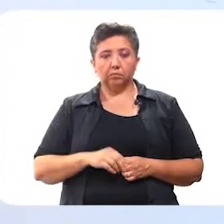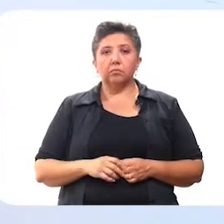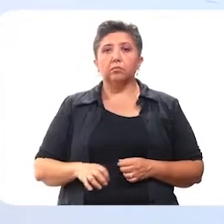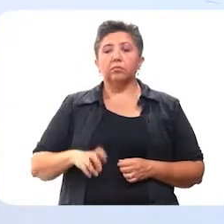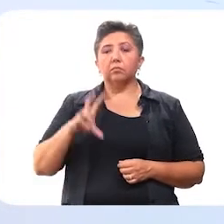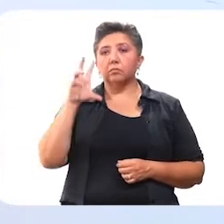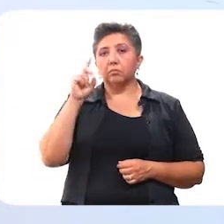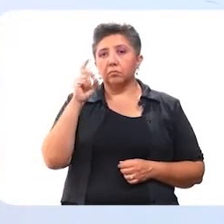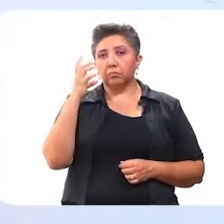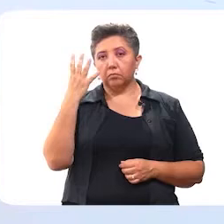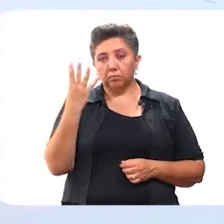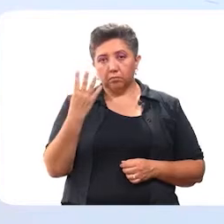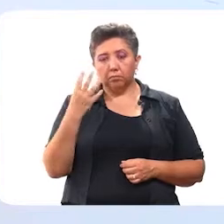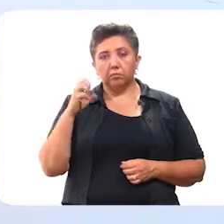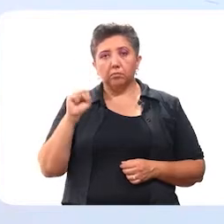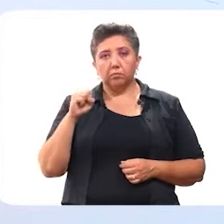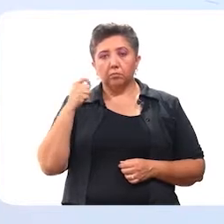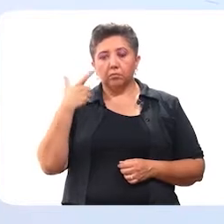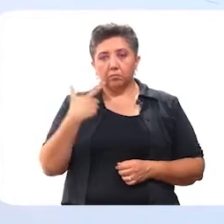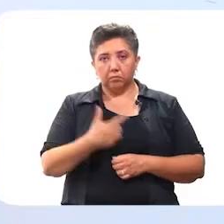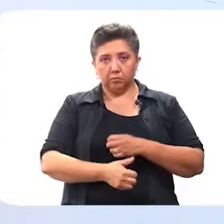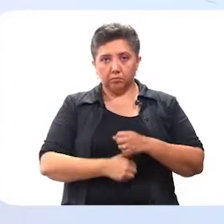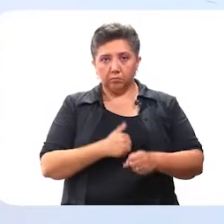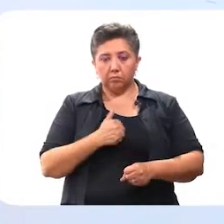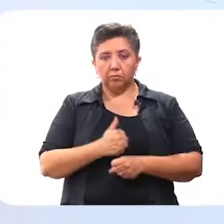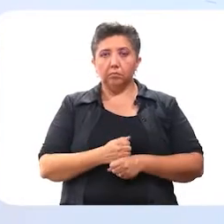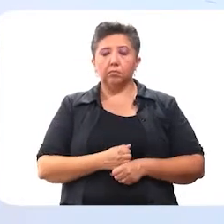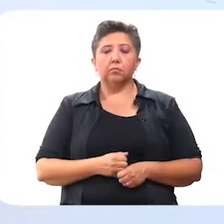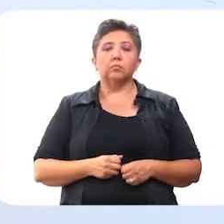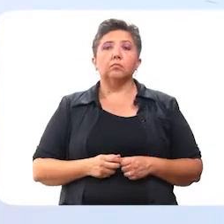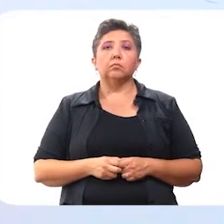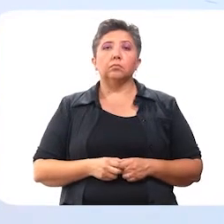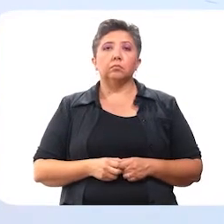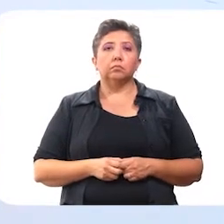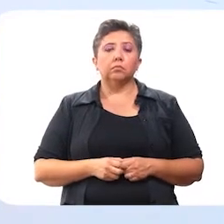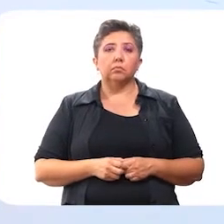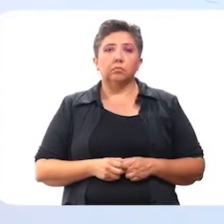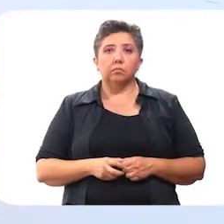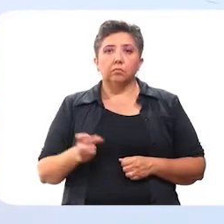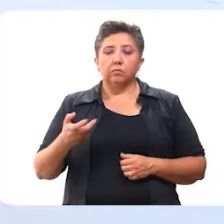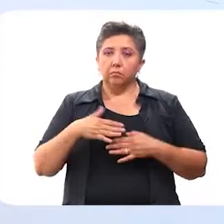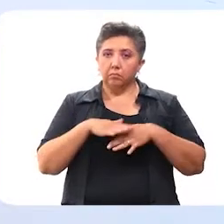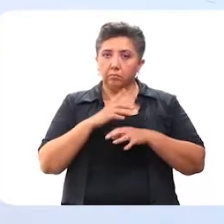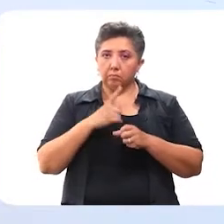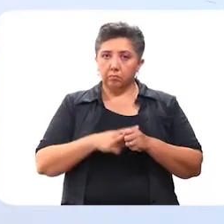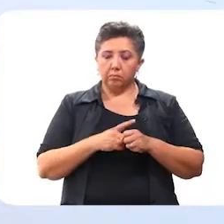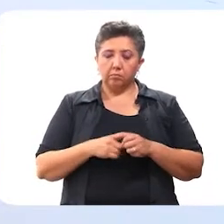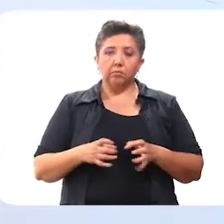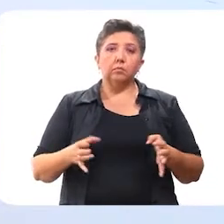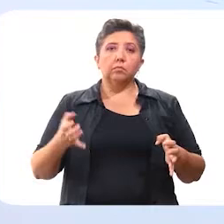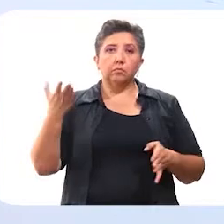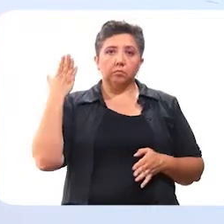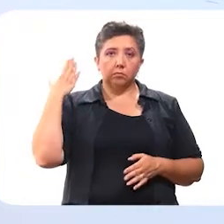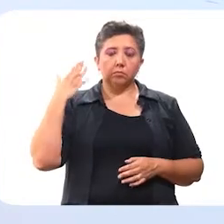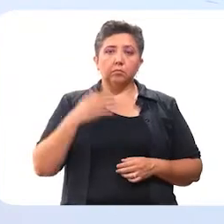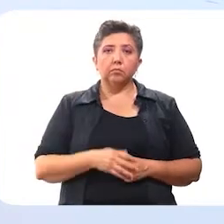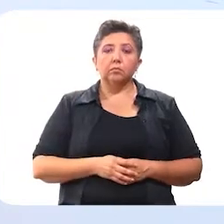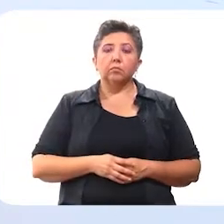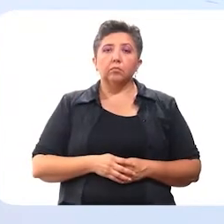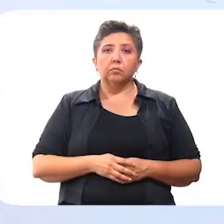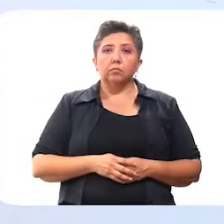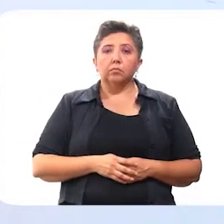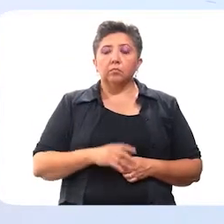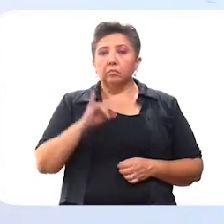mujer de 34 y 67 años de edad respectivamente. Entre sus principales enfermedades se